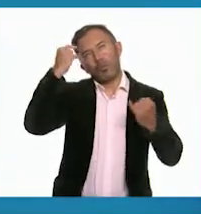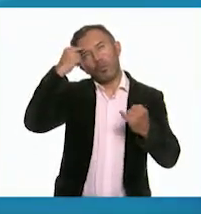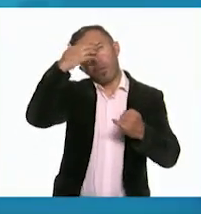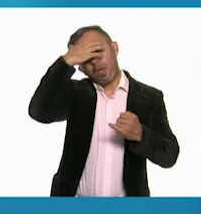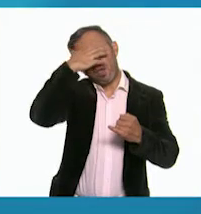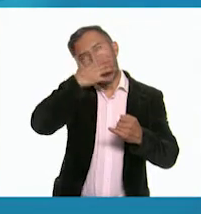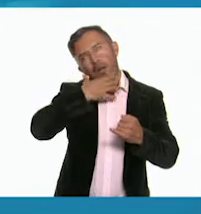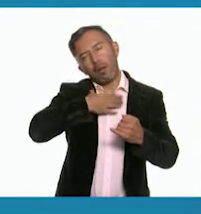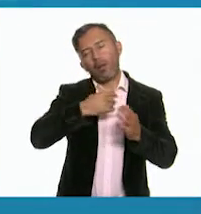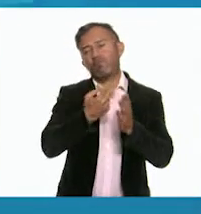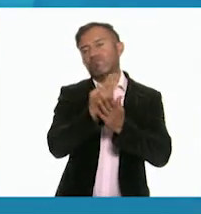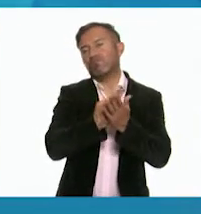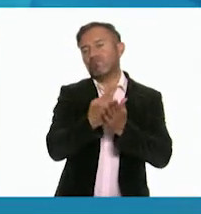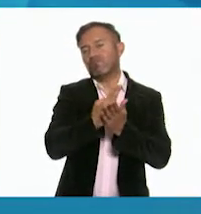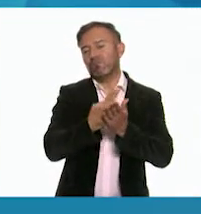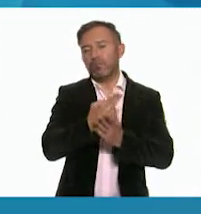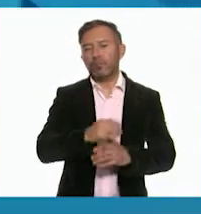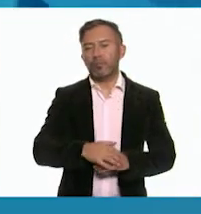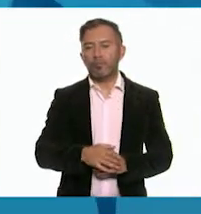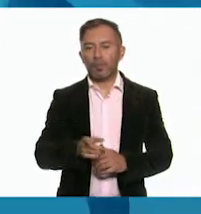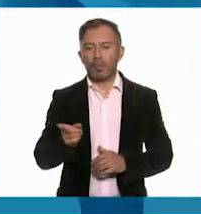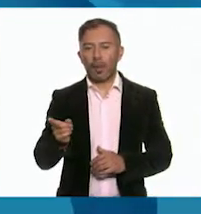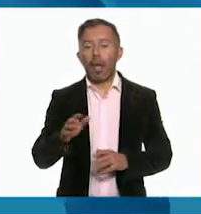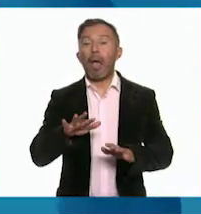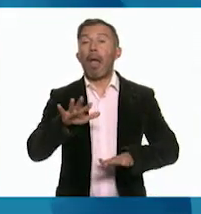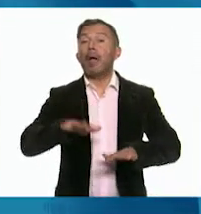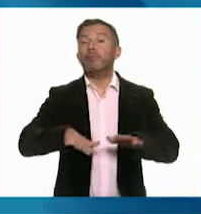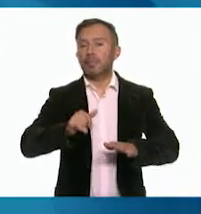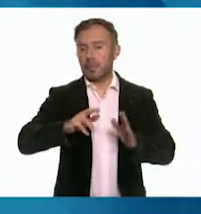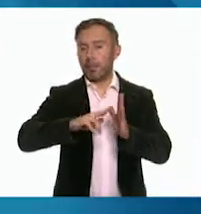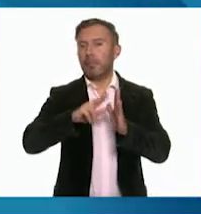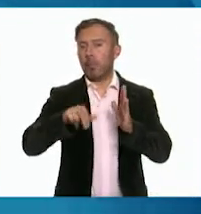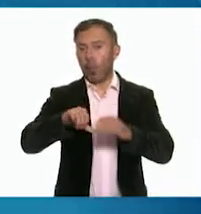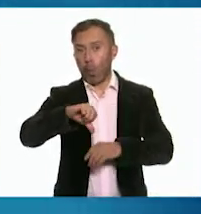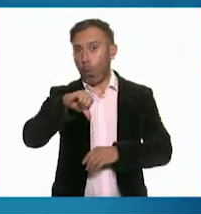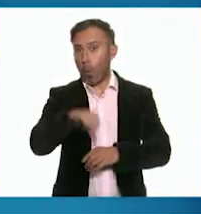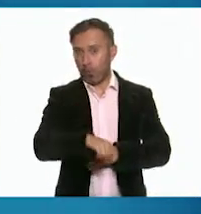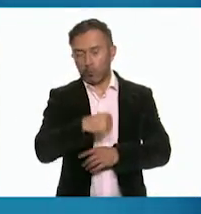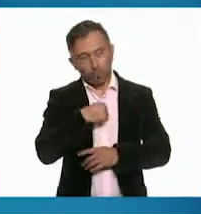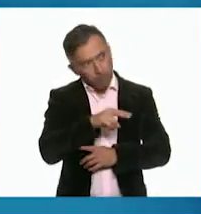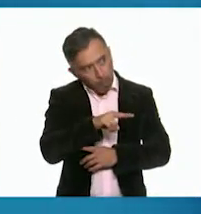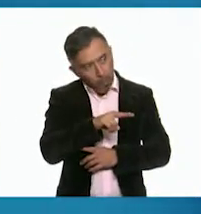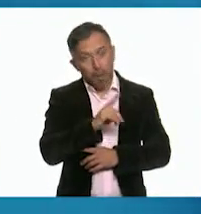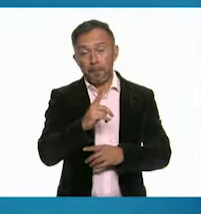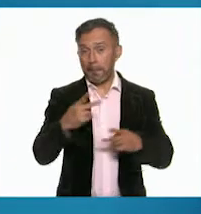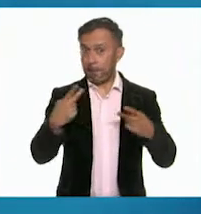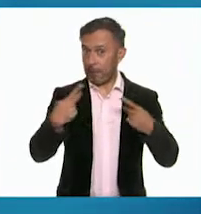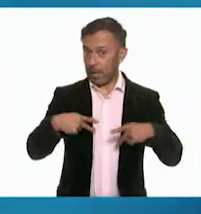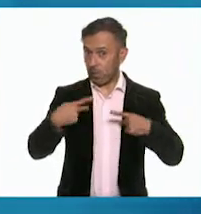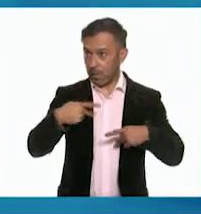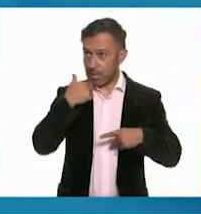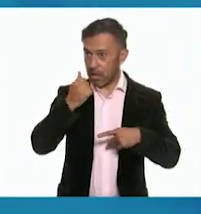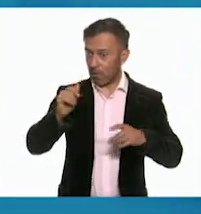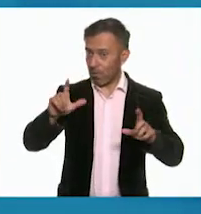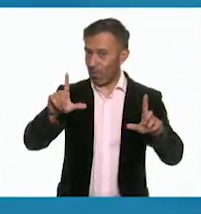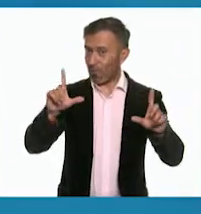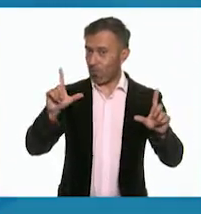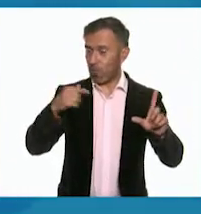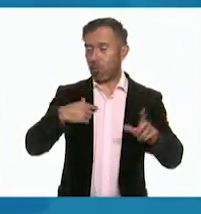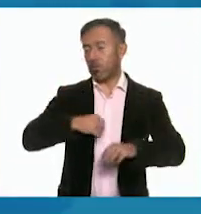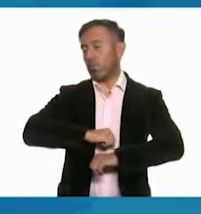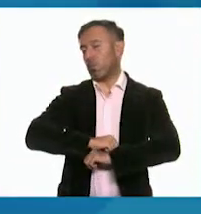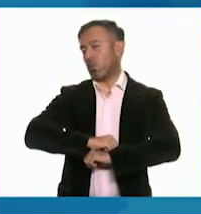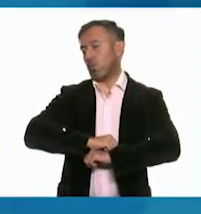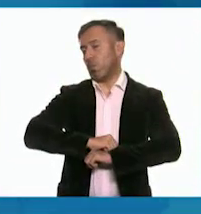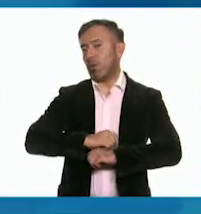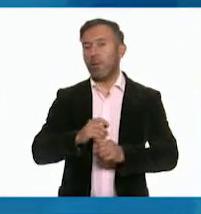En algunos casos se pintaba en el momento porque las personas interesadas en tener un retrato posaban. Por ejemplo,